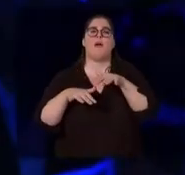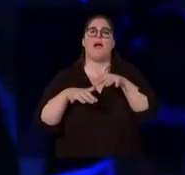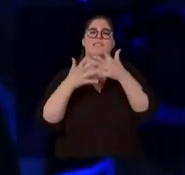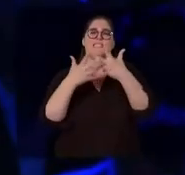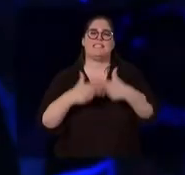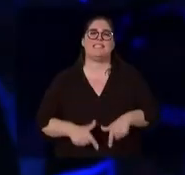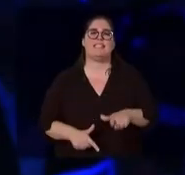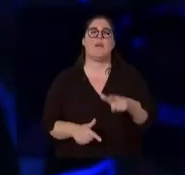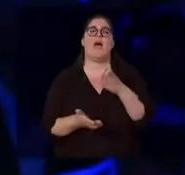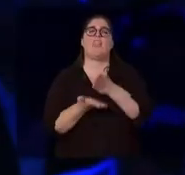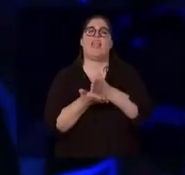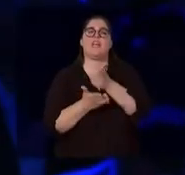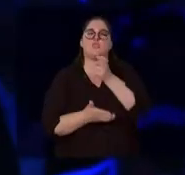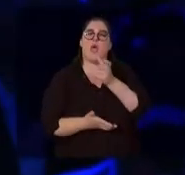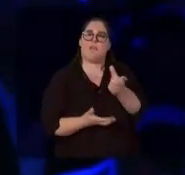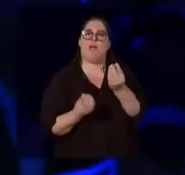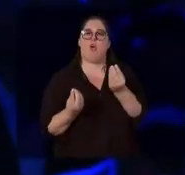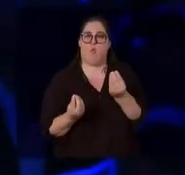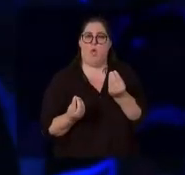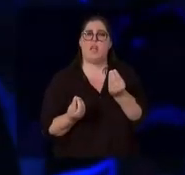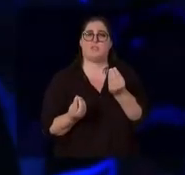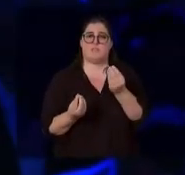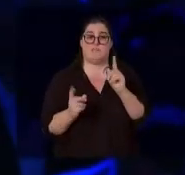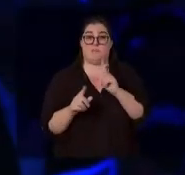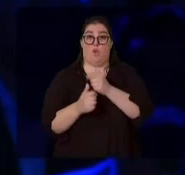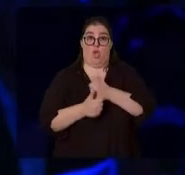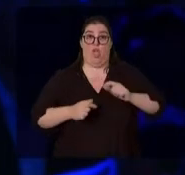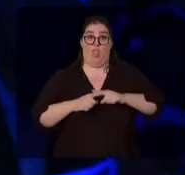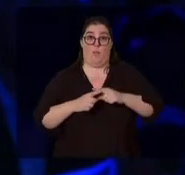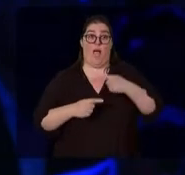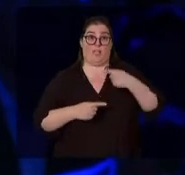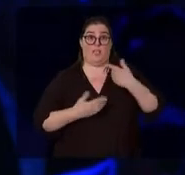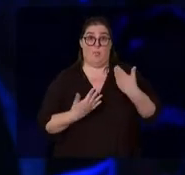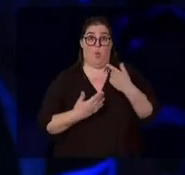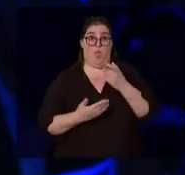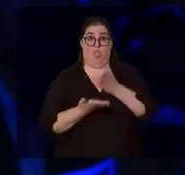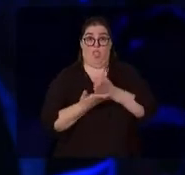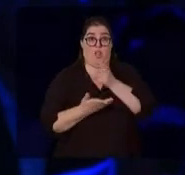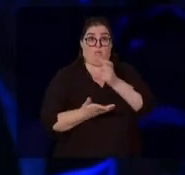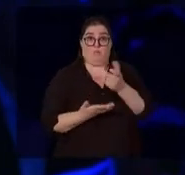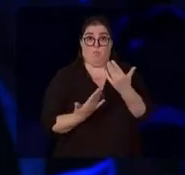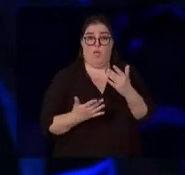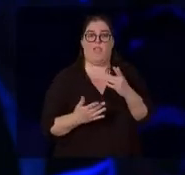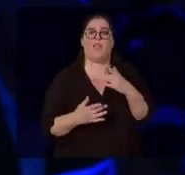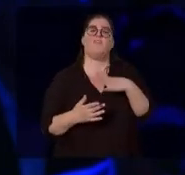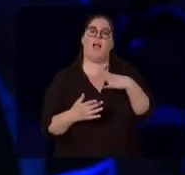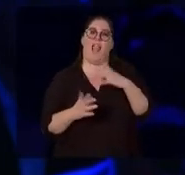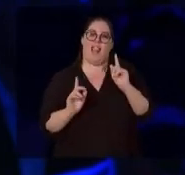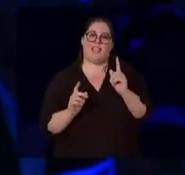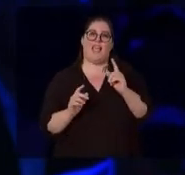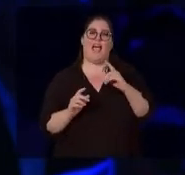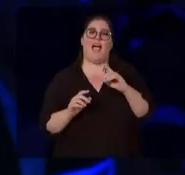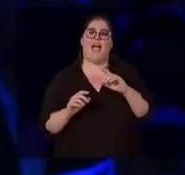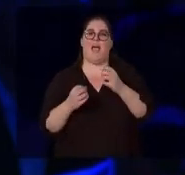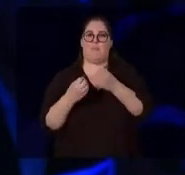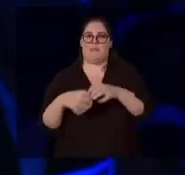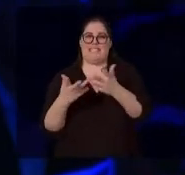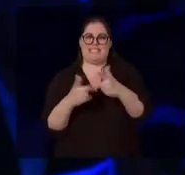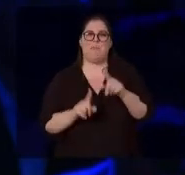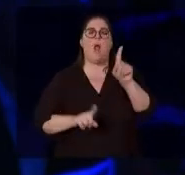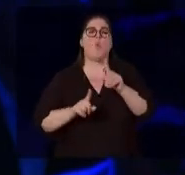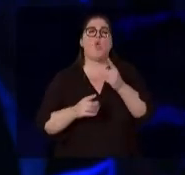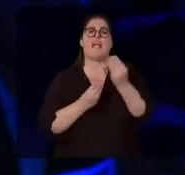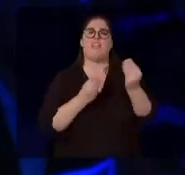el derecho a réplica que se podrá utilizar durante este debate. Todavía no está activado, sabemos que hay candidatos que han